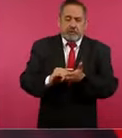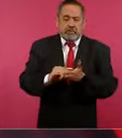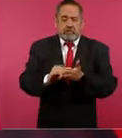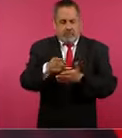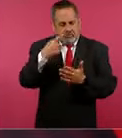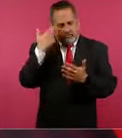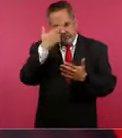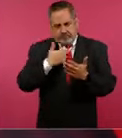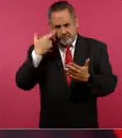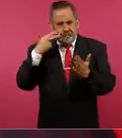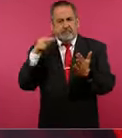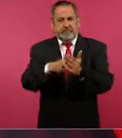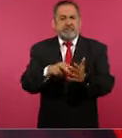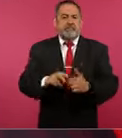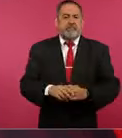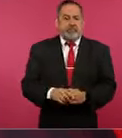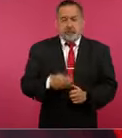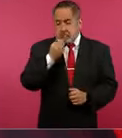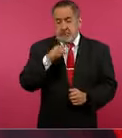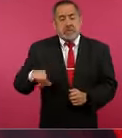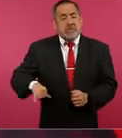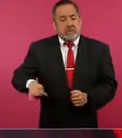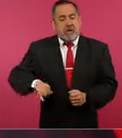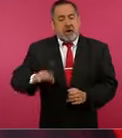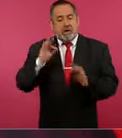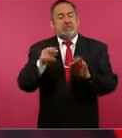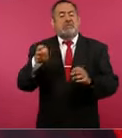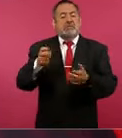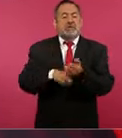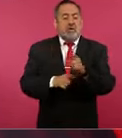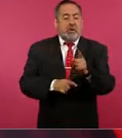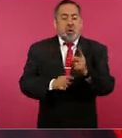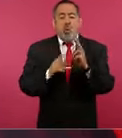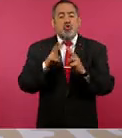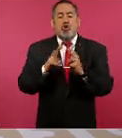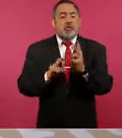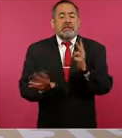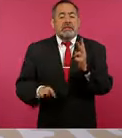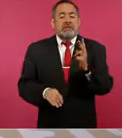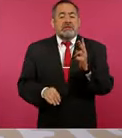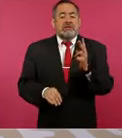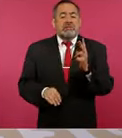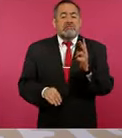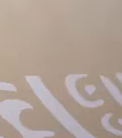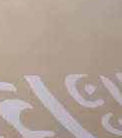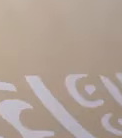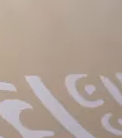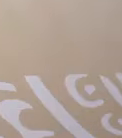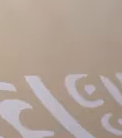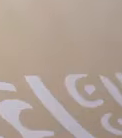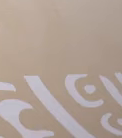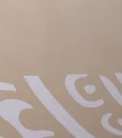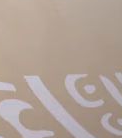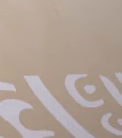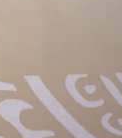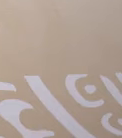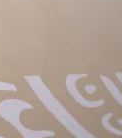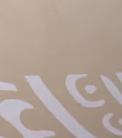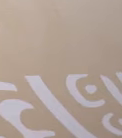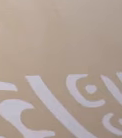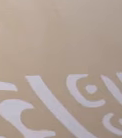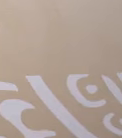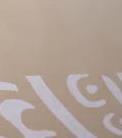revisar. Está muy interesante eso. Pero fue lo único, lo único. Lo